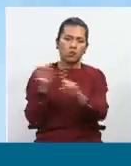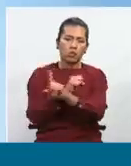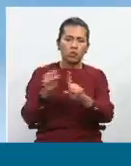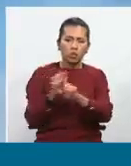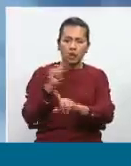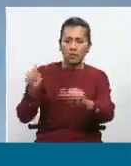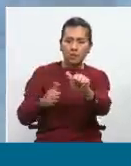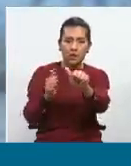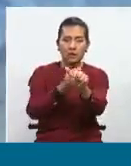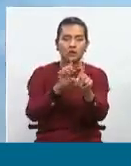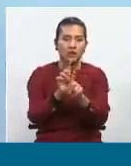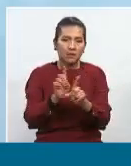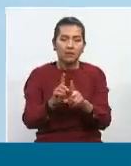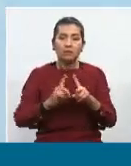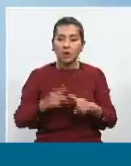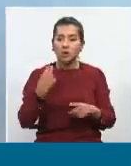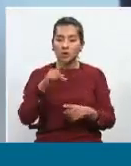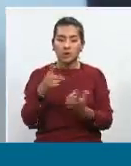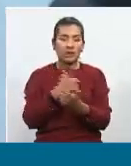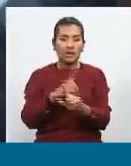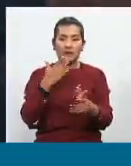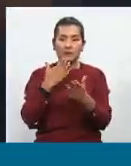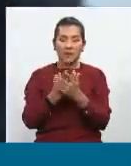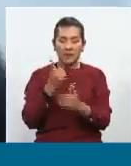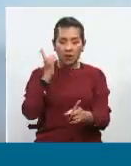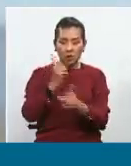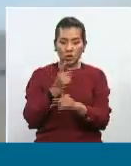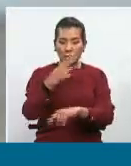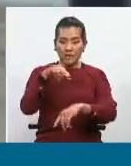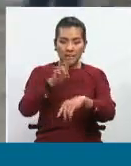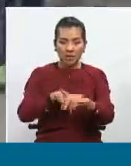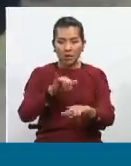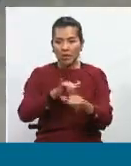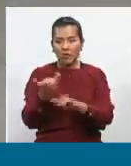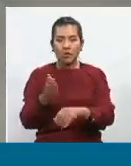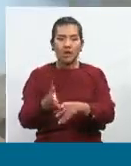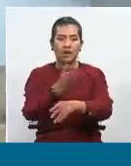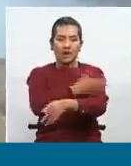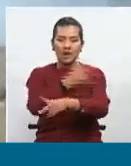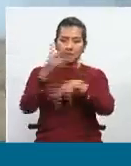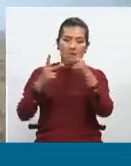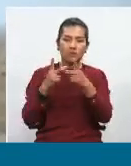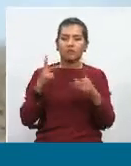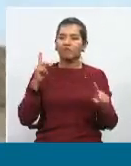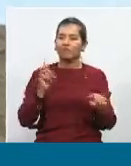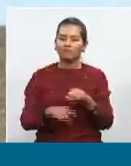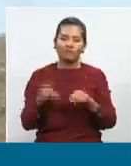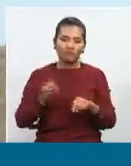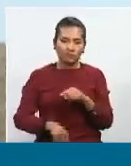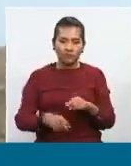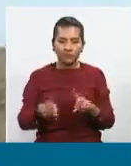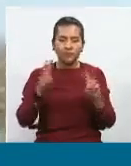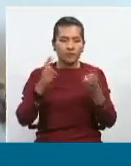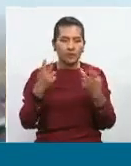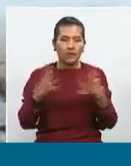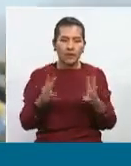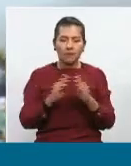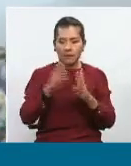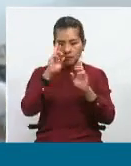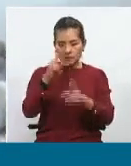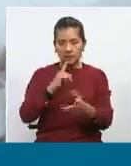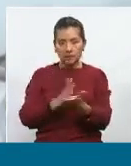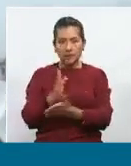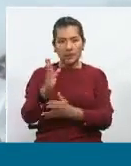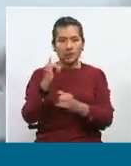mayor grado, pero al final no vamos a poder volver al estado natural de las masacres. Pero la reparación integral tiene ese concepto de derecho